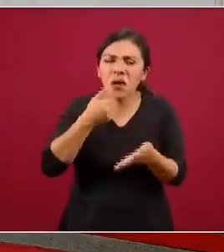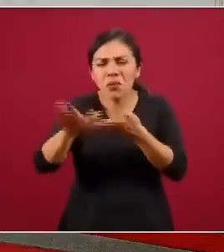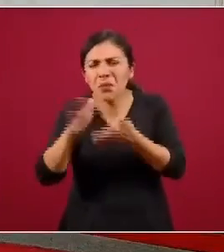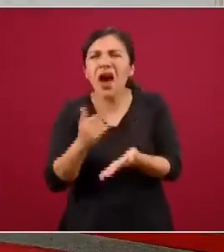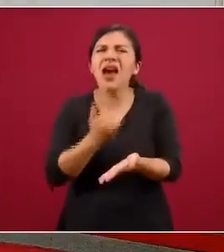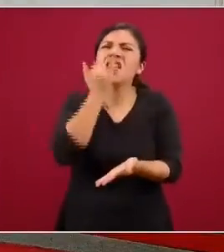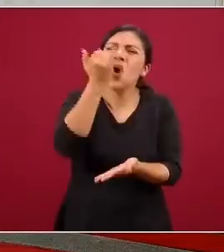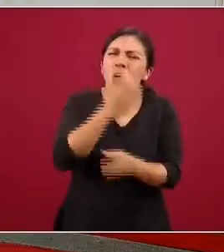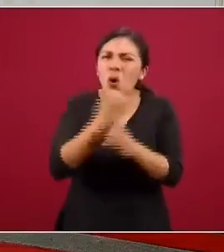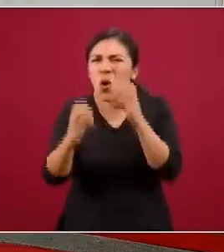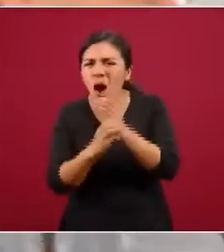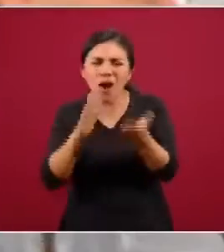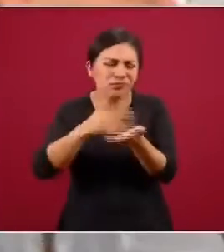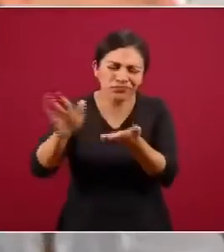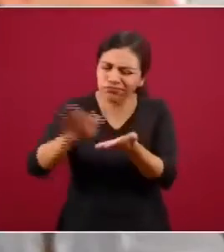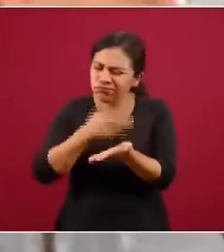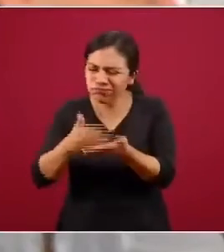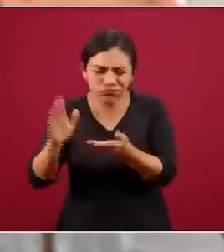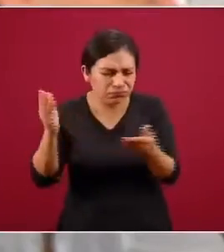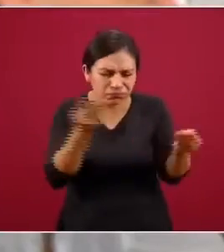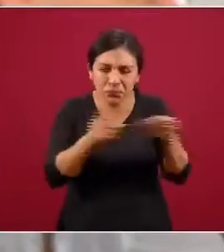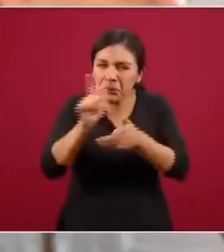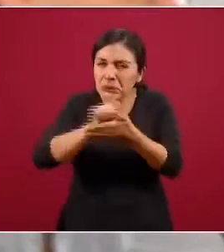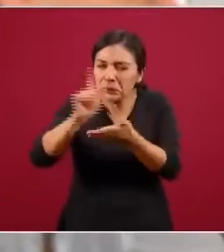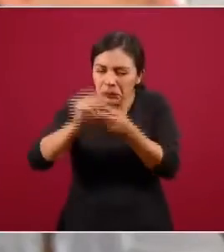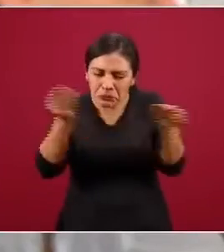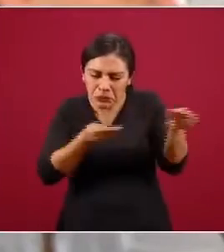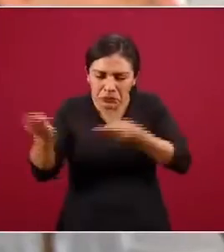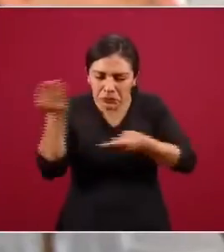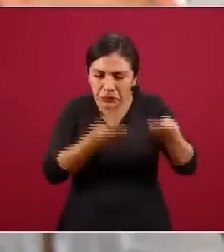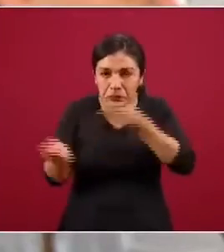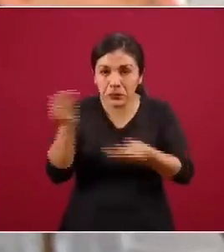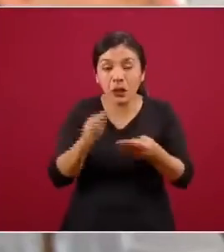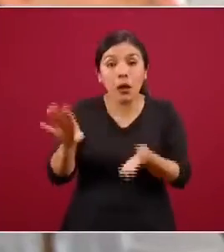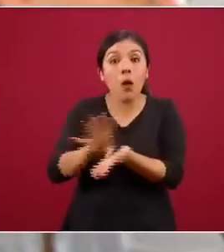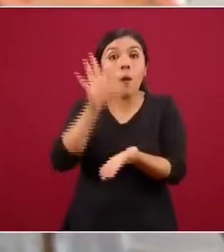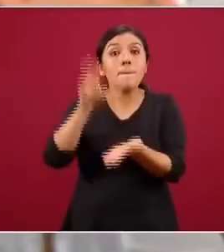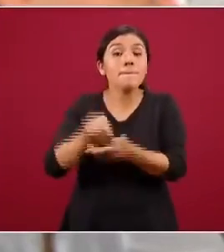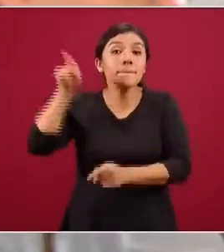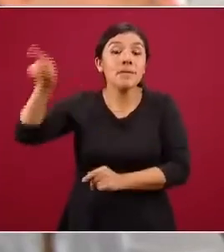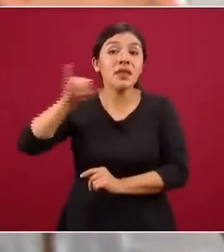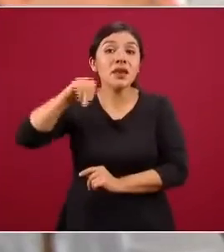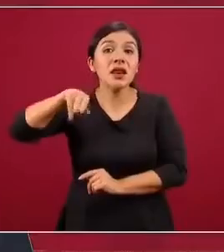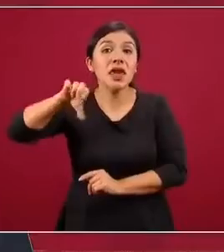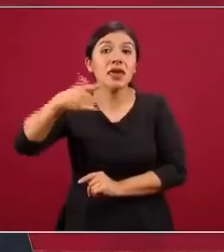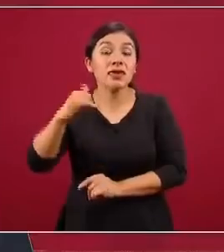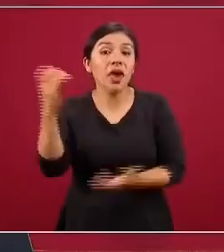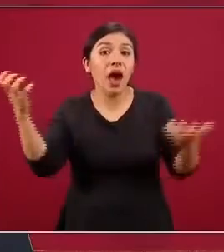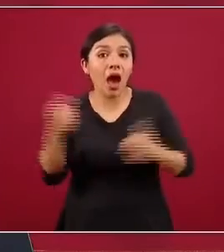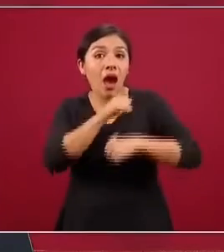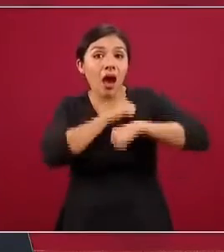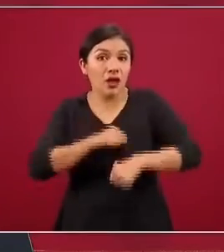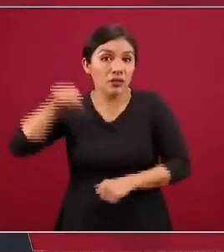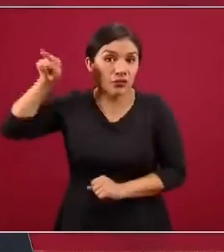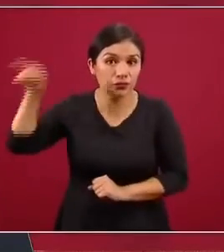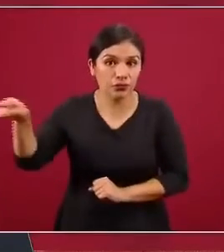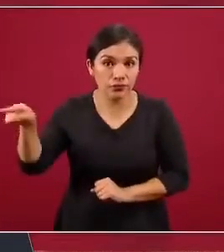estar errónea, equívoca, confusa, etcétera. Eso es el INEGI y son las estadísticas